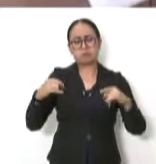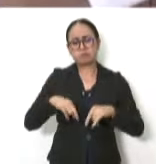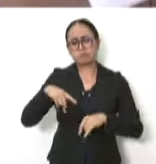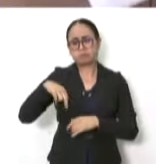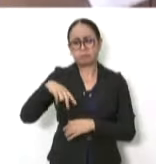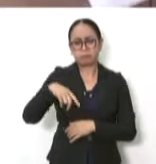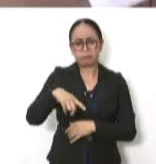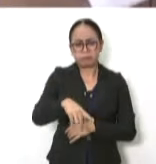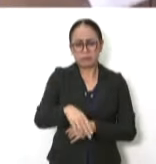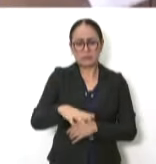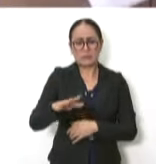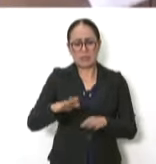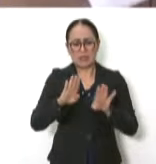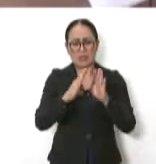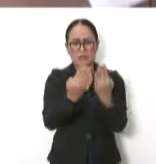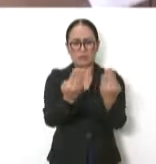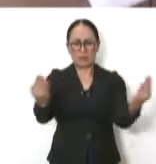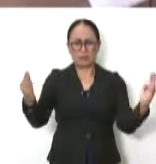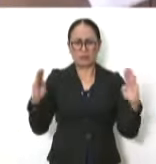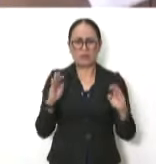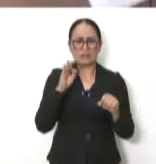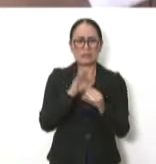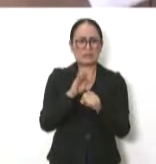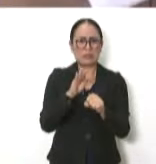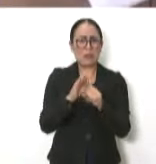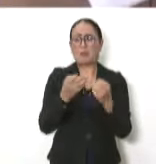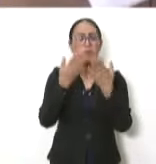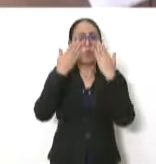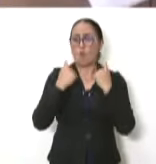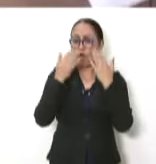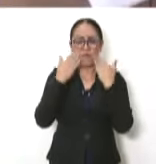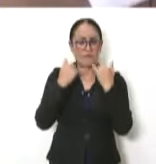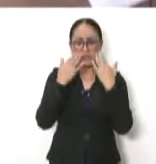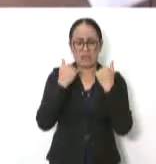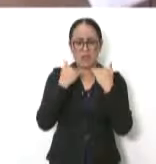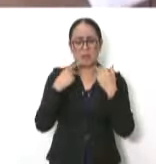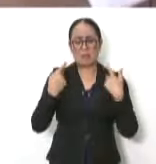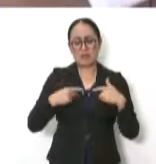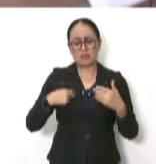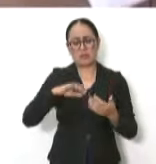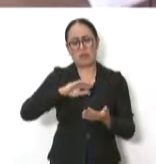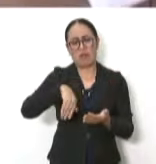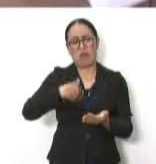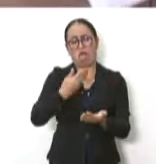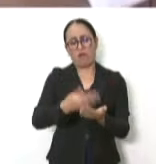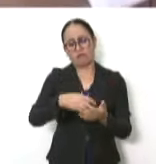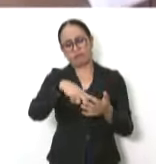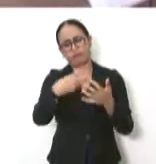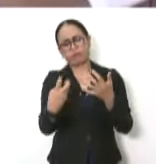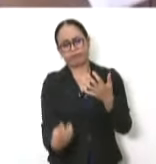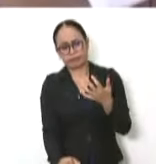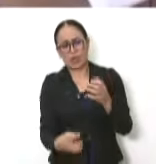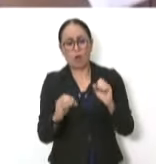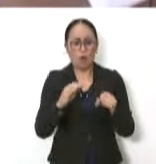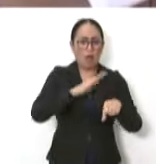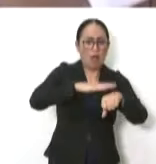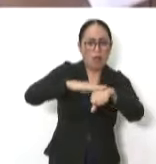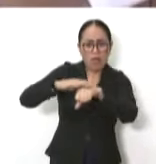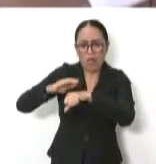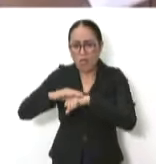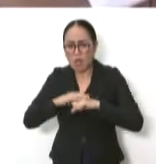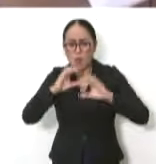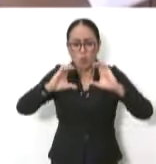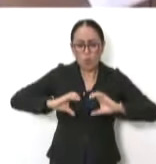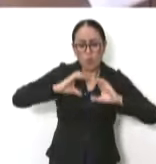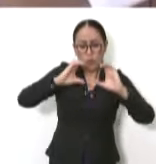en donde había una valla de seguridad. No había ni una valla de seguridad, ni señalamiento alguno de precaución cerca